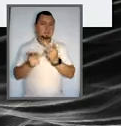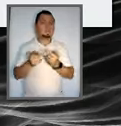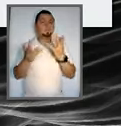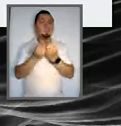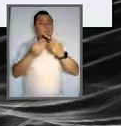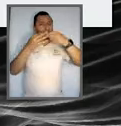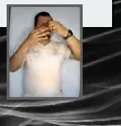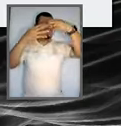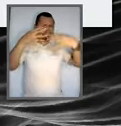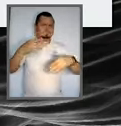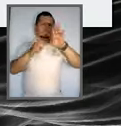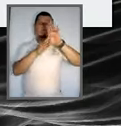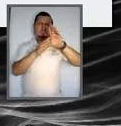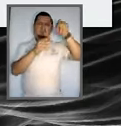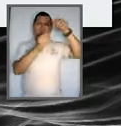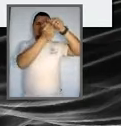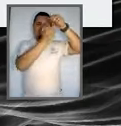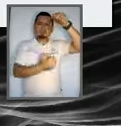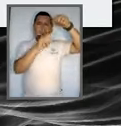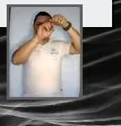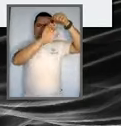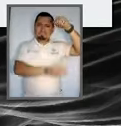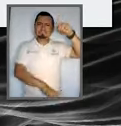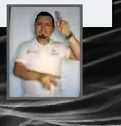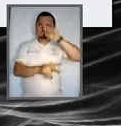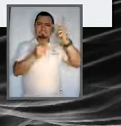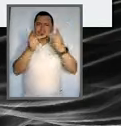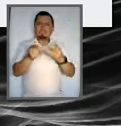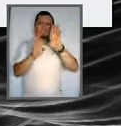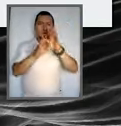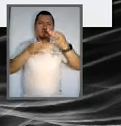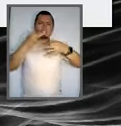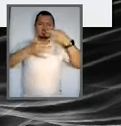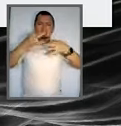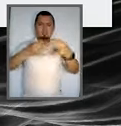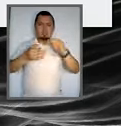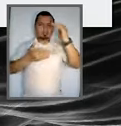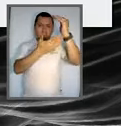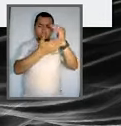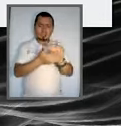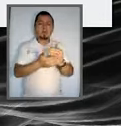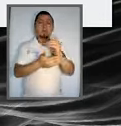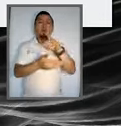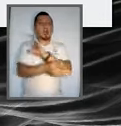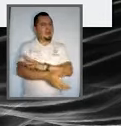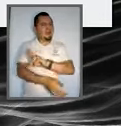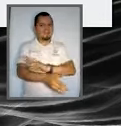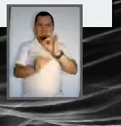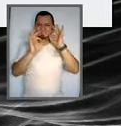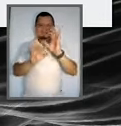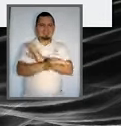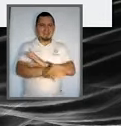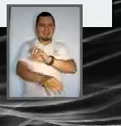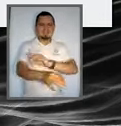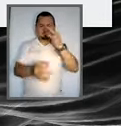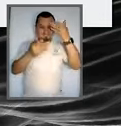compendio de contenidos tanto generados por Jalisco como de proveedores muy diversos, pero siempre de buena calidad,